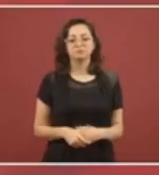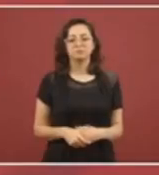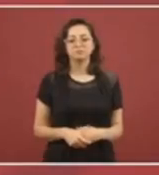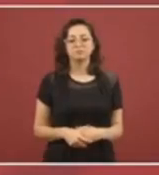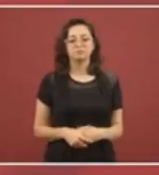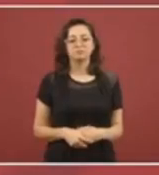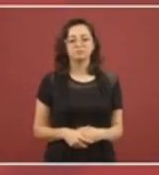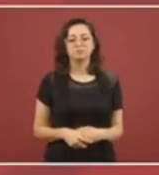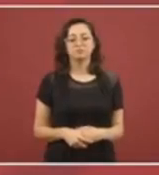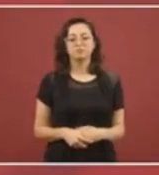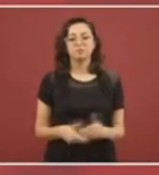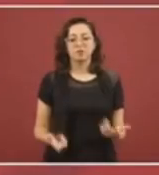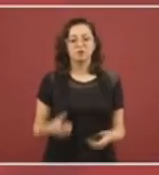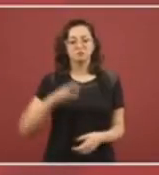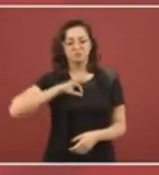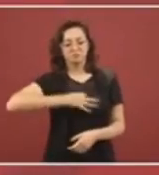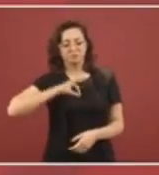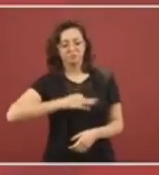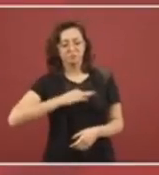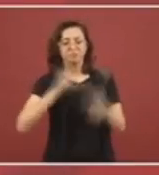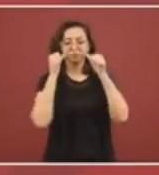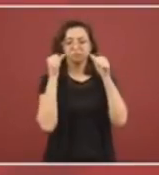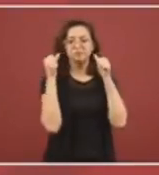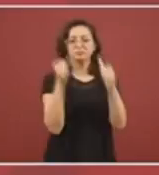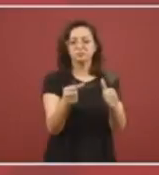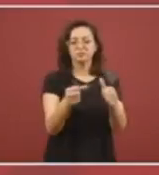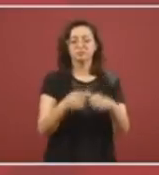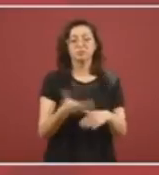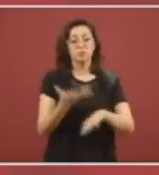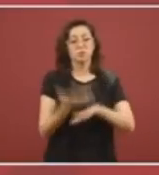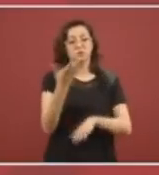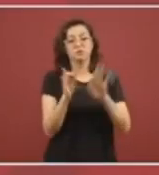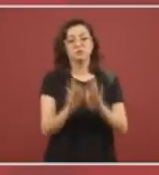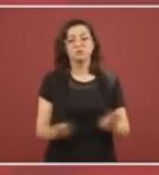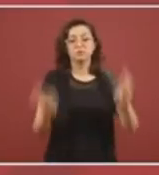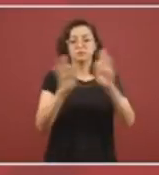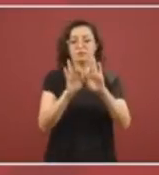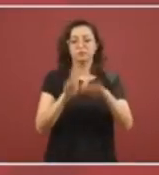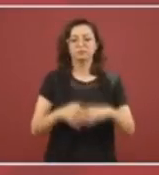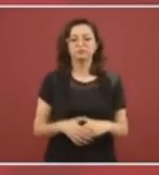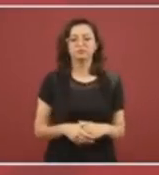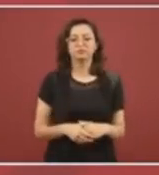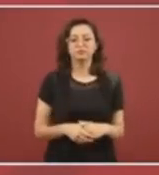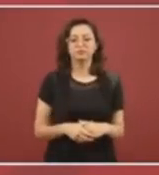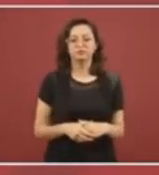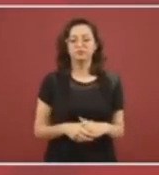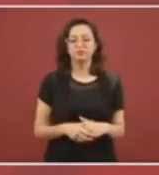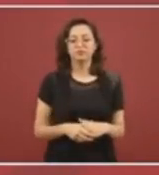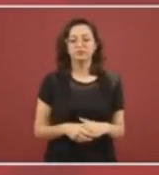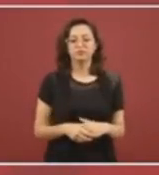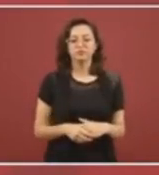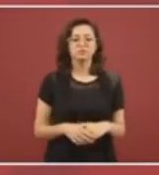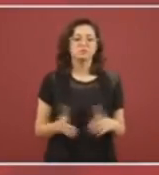este virus. Esto es muy importante. Una cosa es